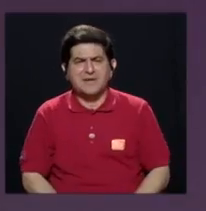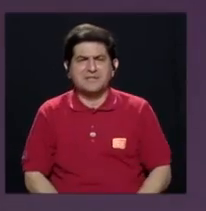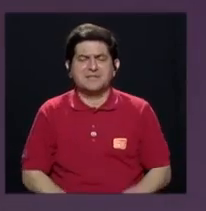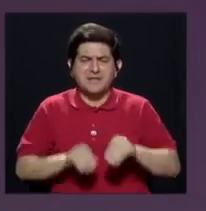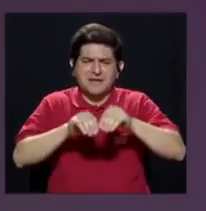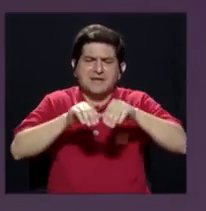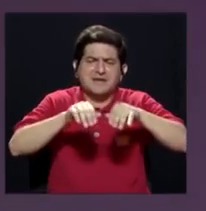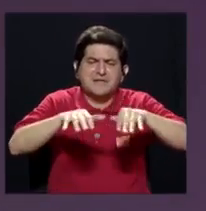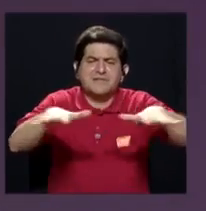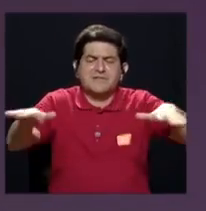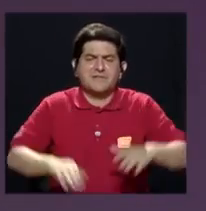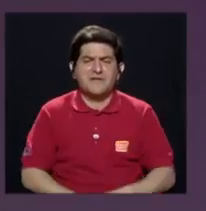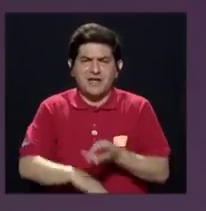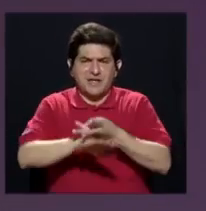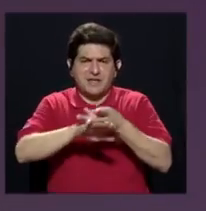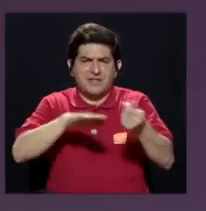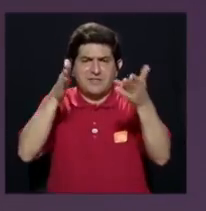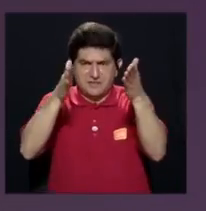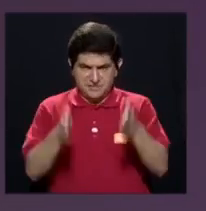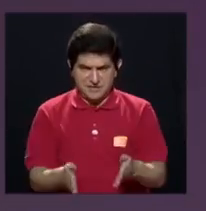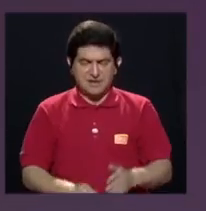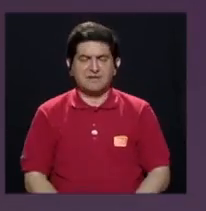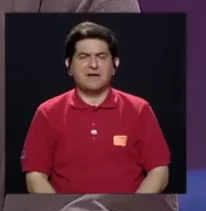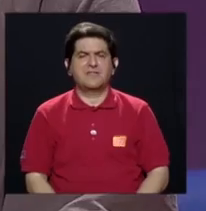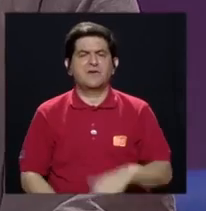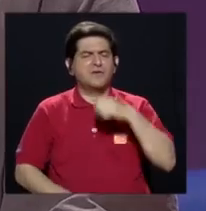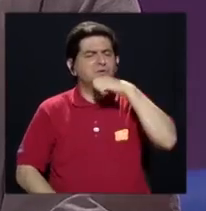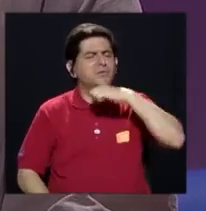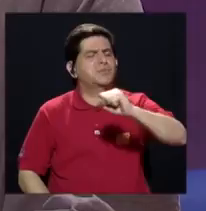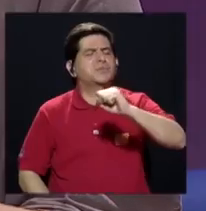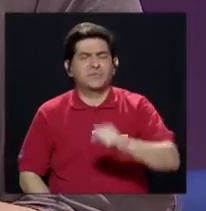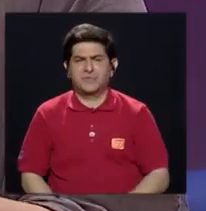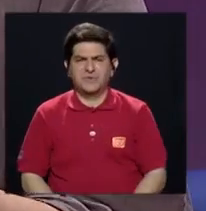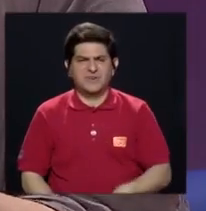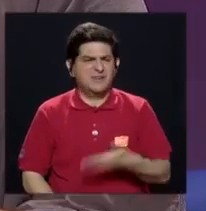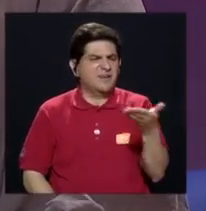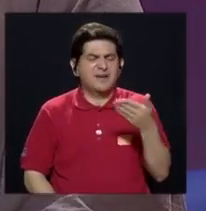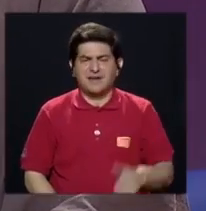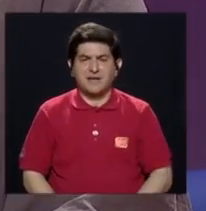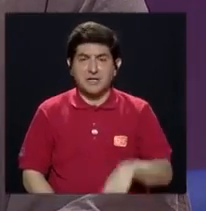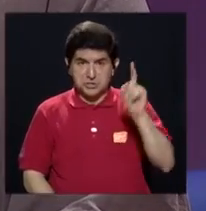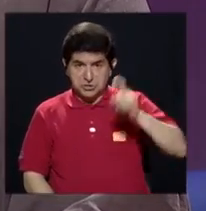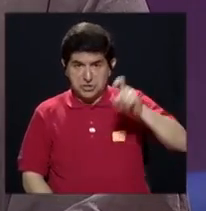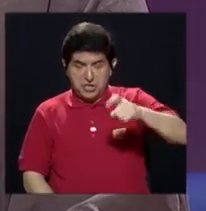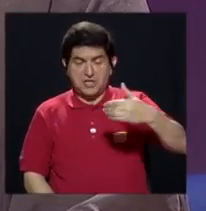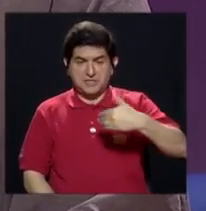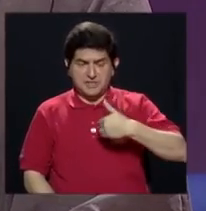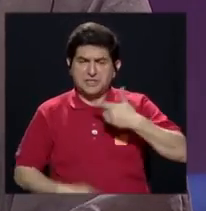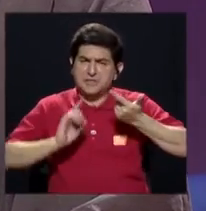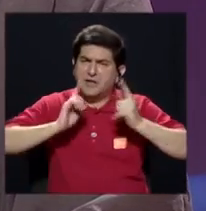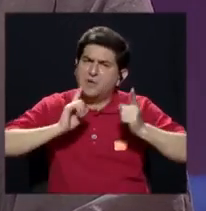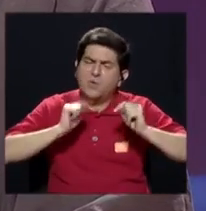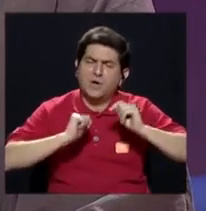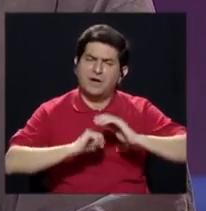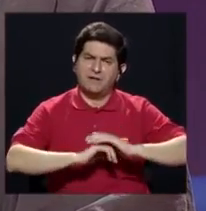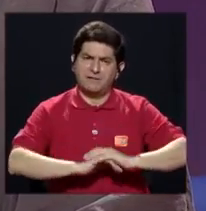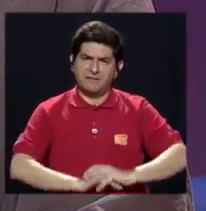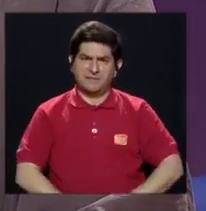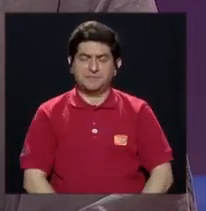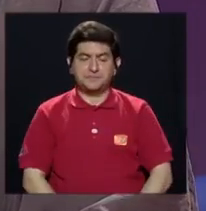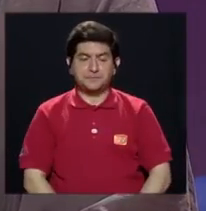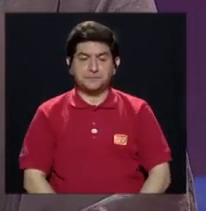sanadoras ancestrales Qué es cómo surge Cuál es la necesidad también a la cual responde